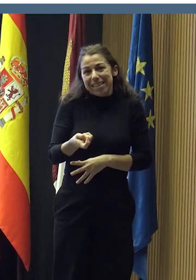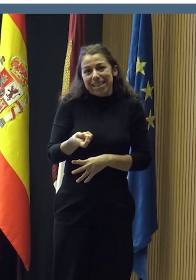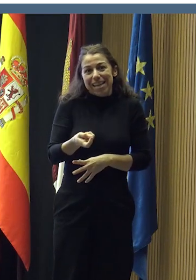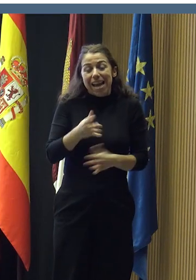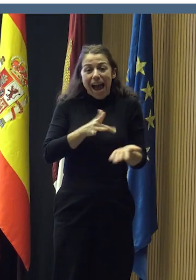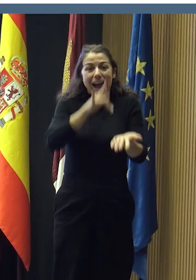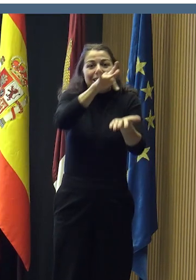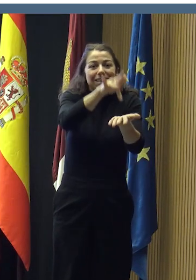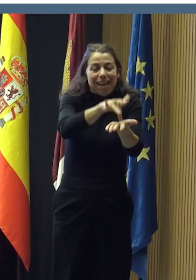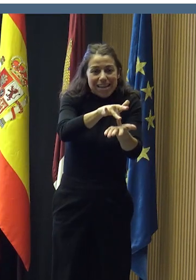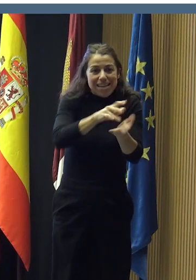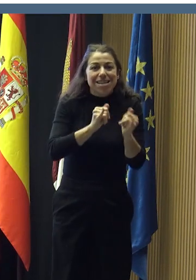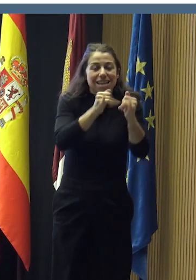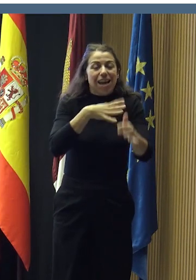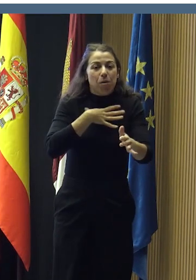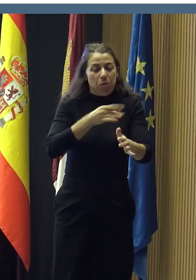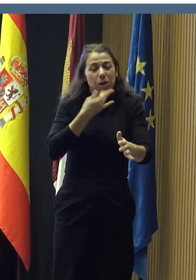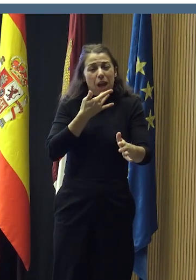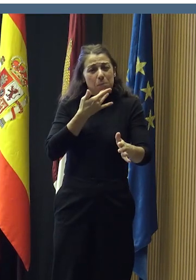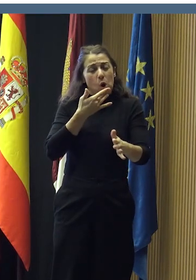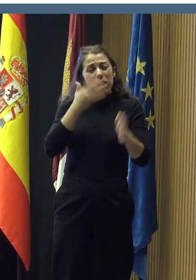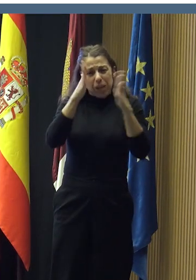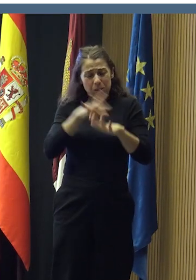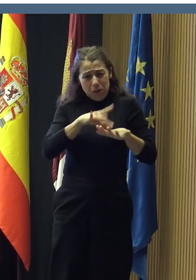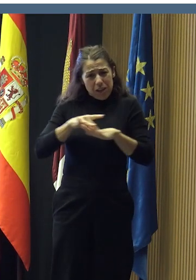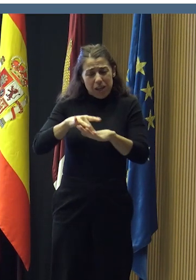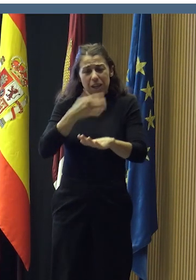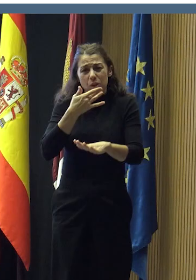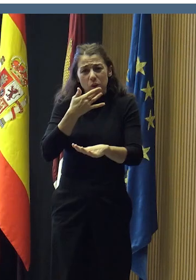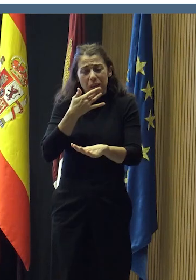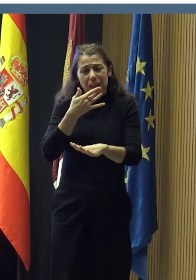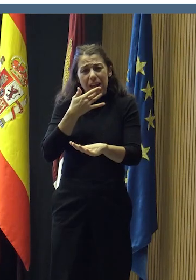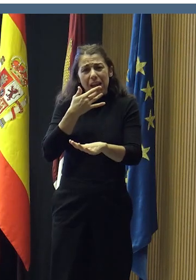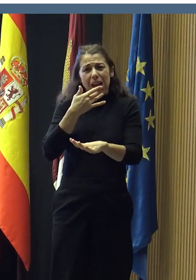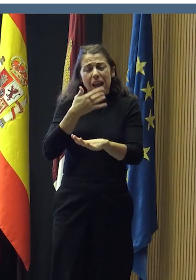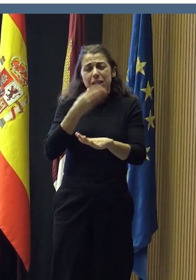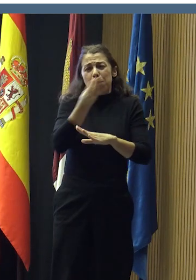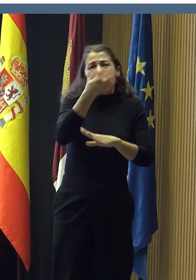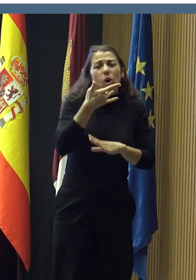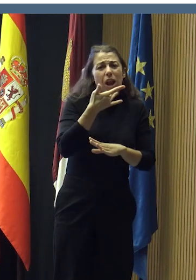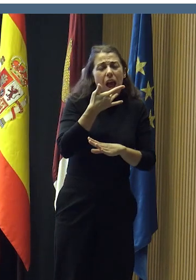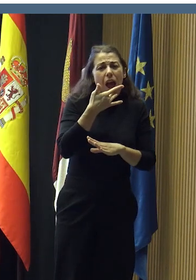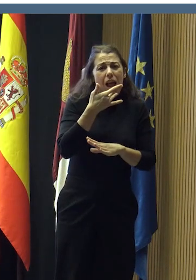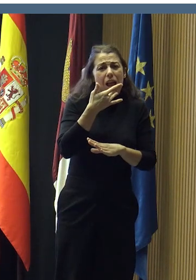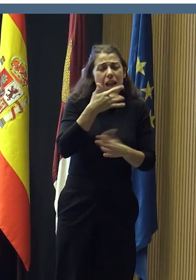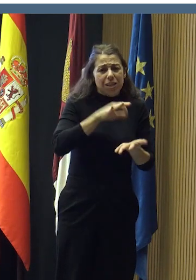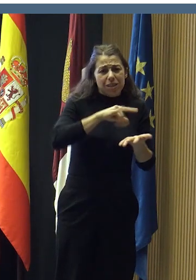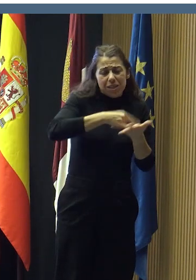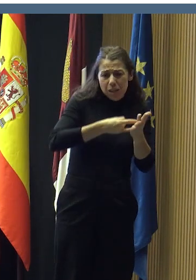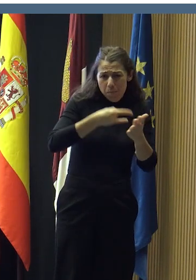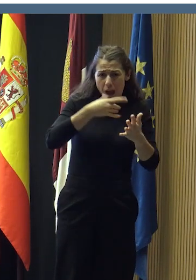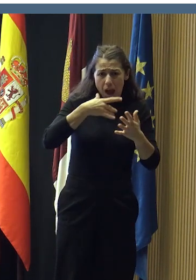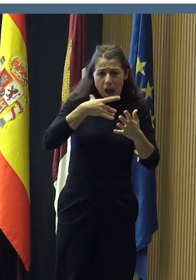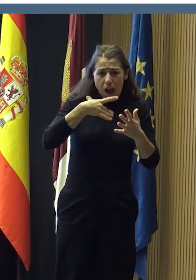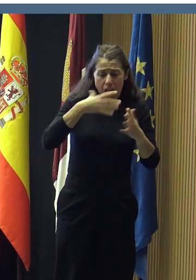eso. Y de hecho, ahora todos los tratamientos dirigidos que están favoreciendo la inmunoterapia, que están mejorando nuestro sistema inmune, que también da respuestas a nuestro